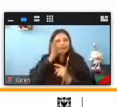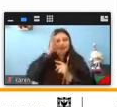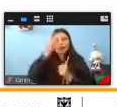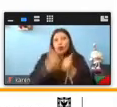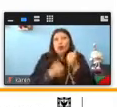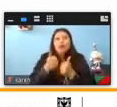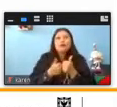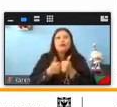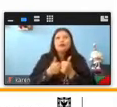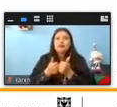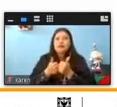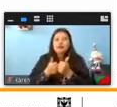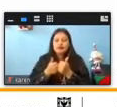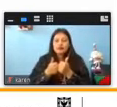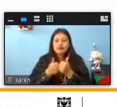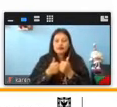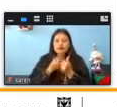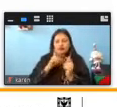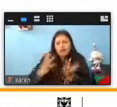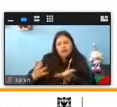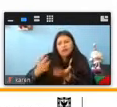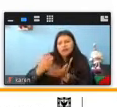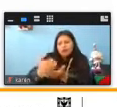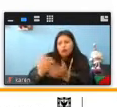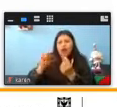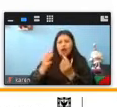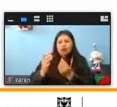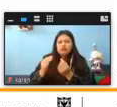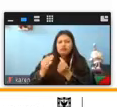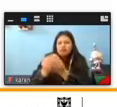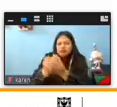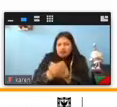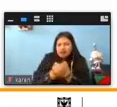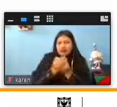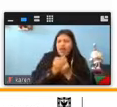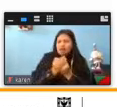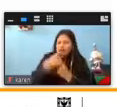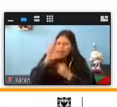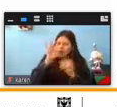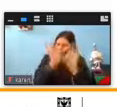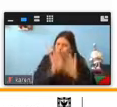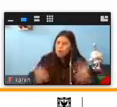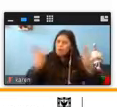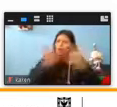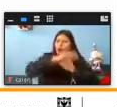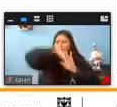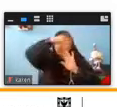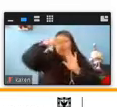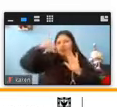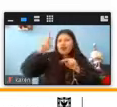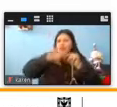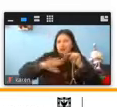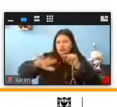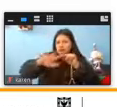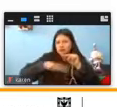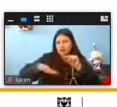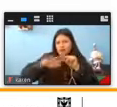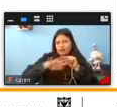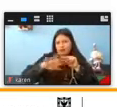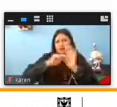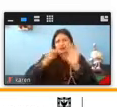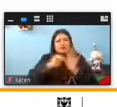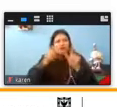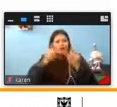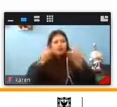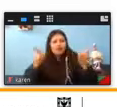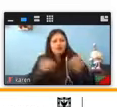también y rescatan la importancia de los paisajes como unos